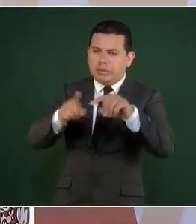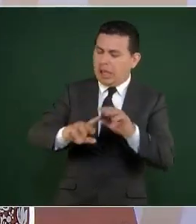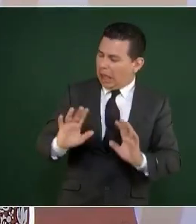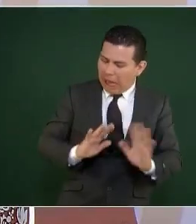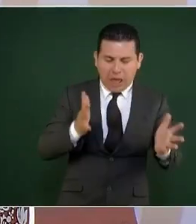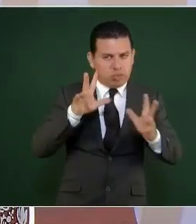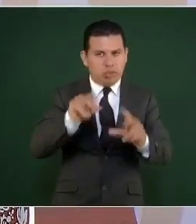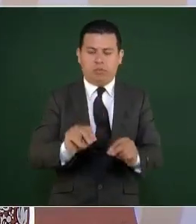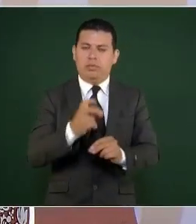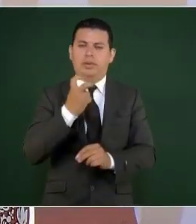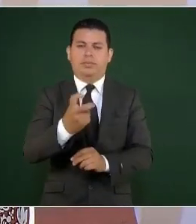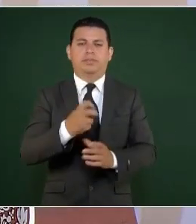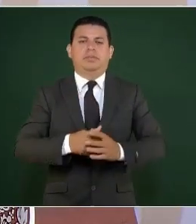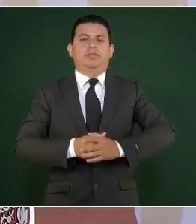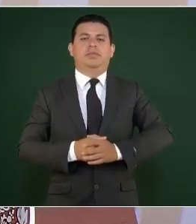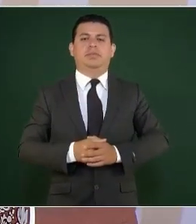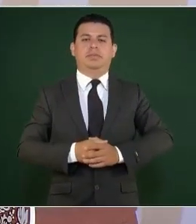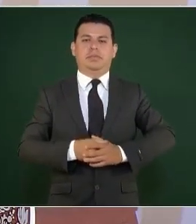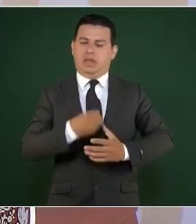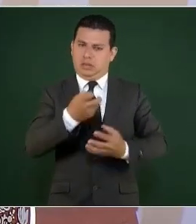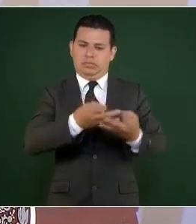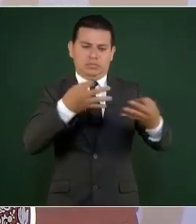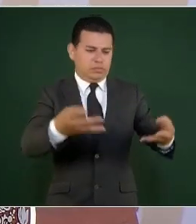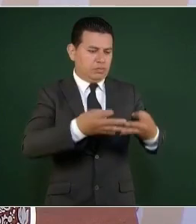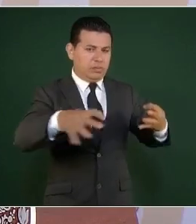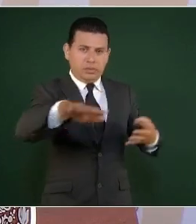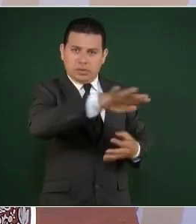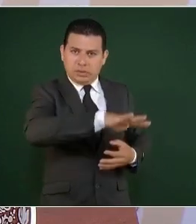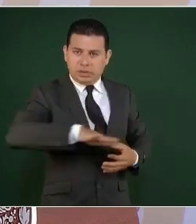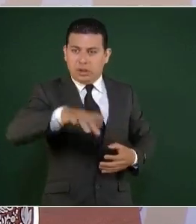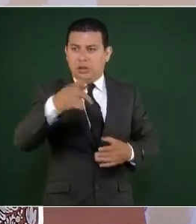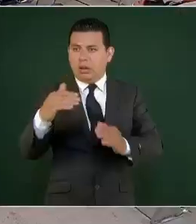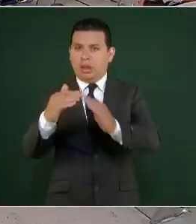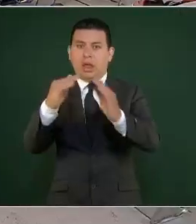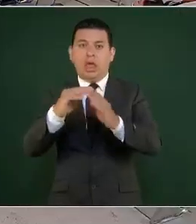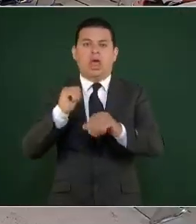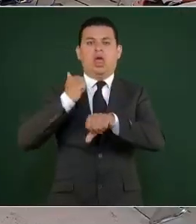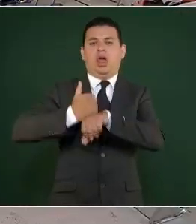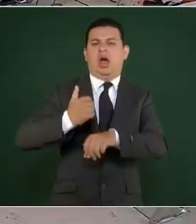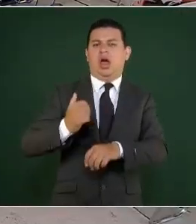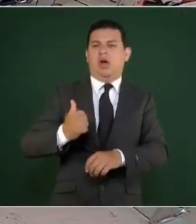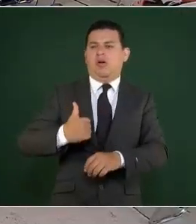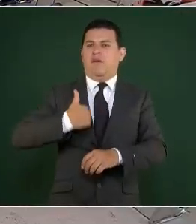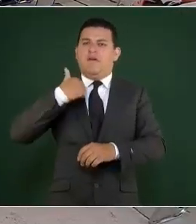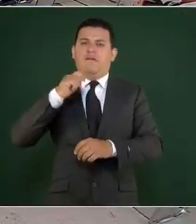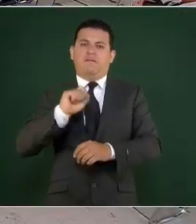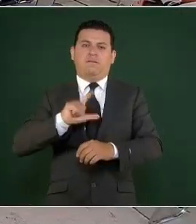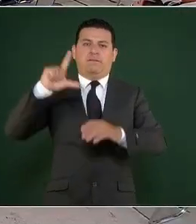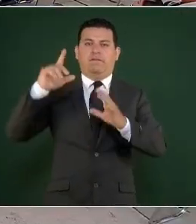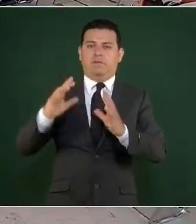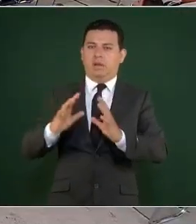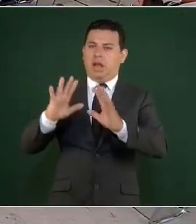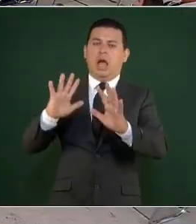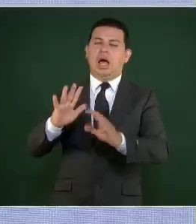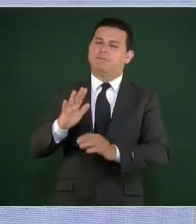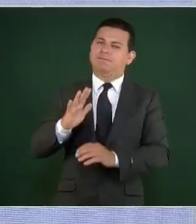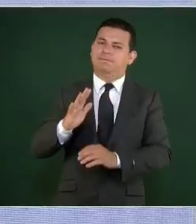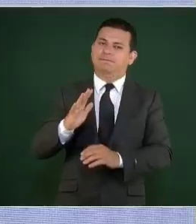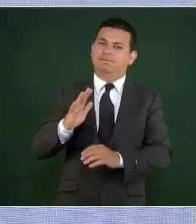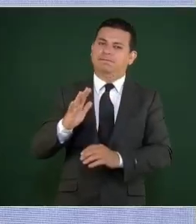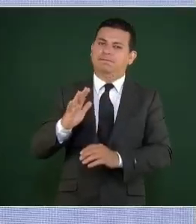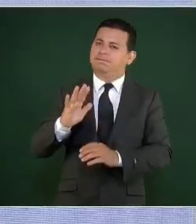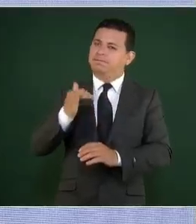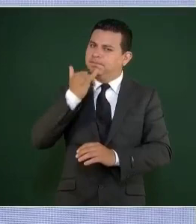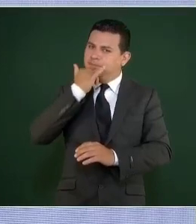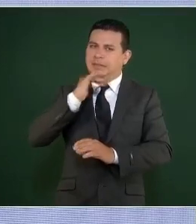muchas de esas propiedades, grandes residencias, ¿sí?, las